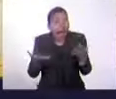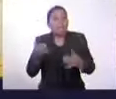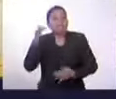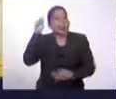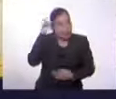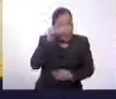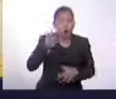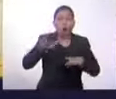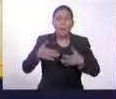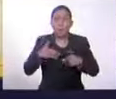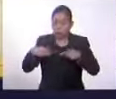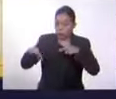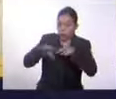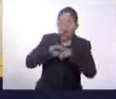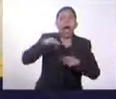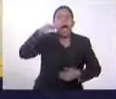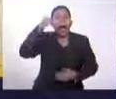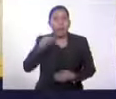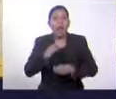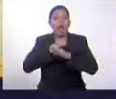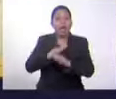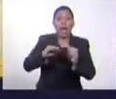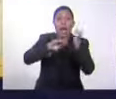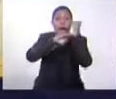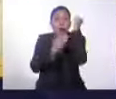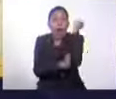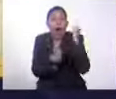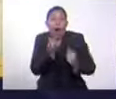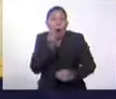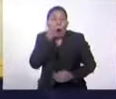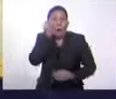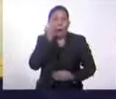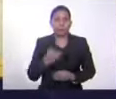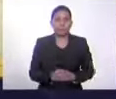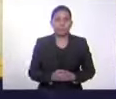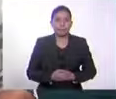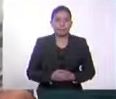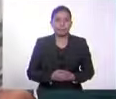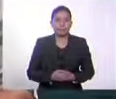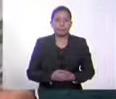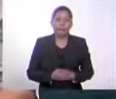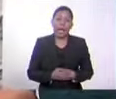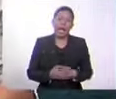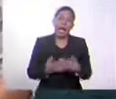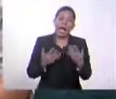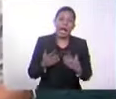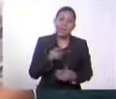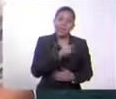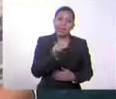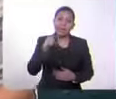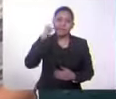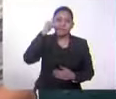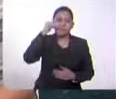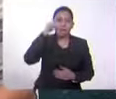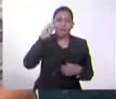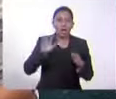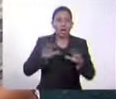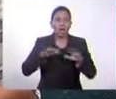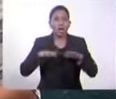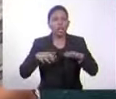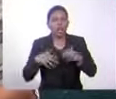a desencadenar un embarazo temprano. Sí, totalmente. Para todas las personas que quieren conocer más sobre cuáles son